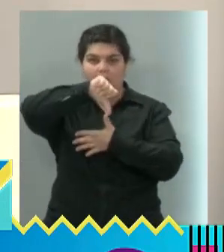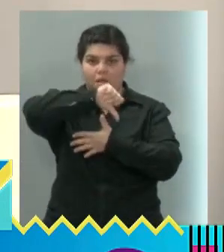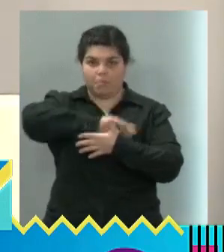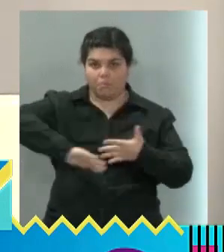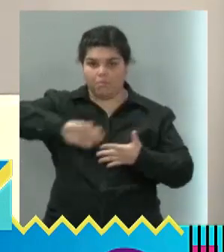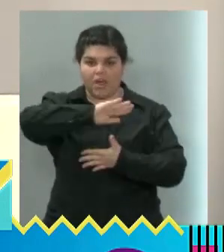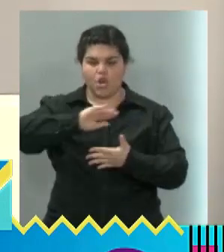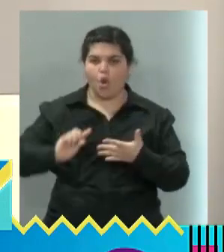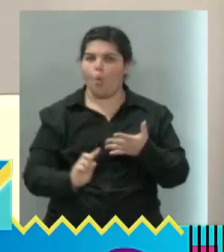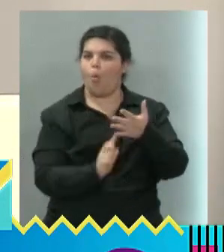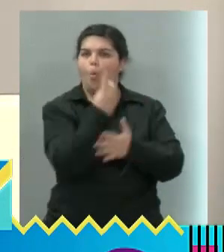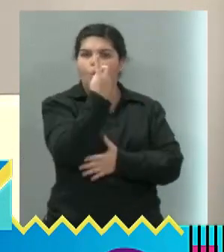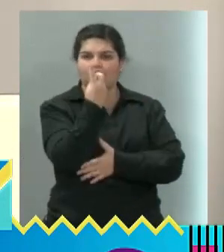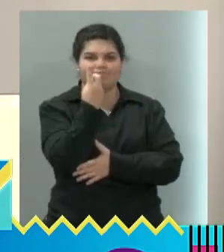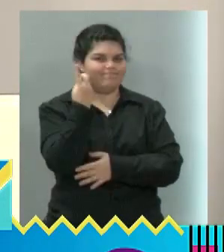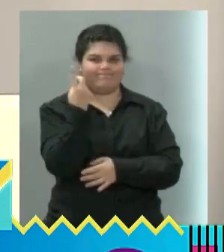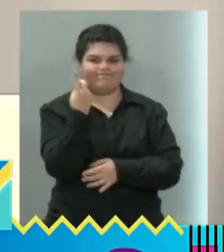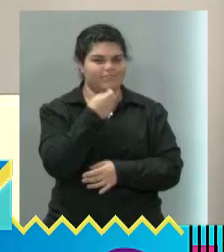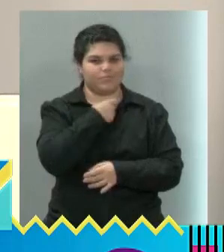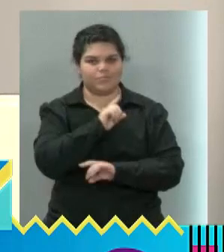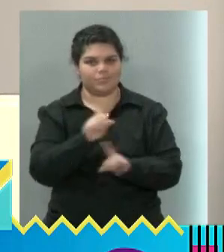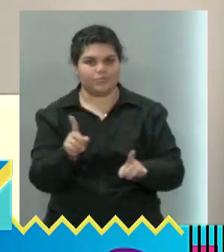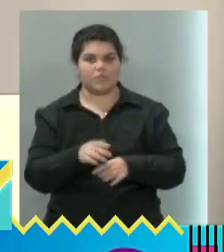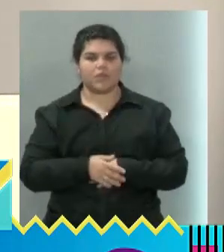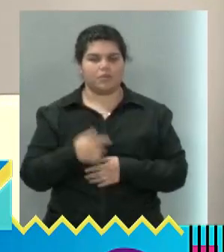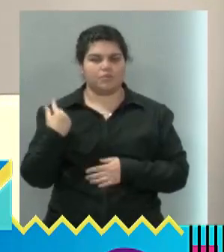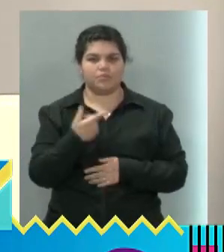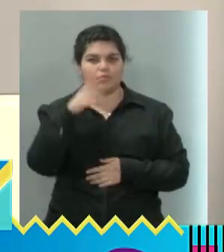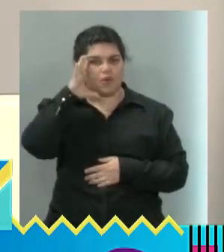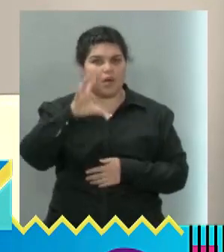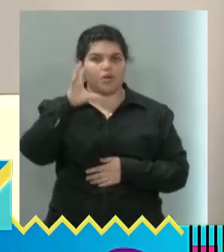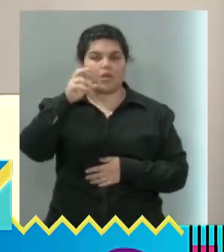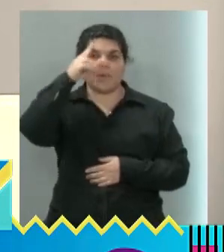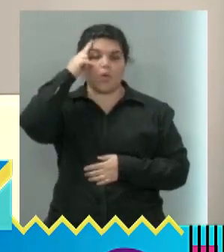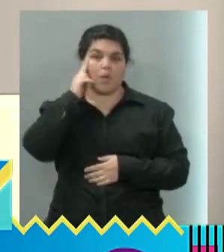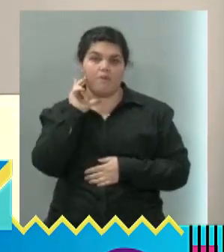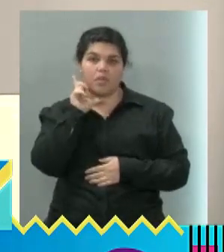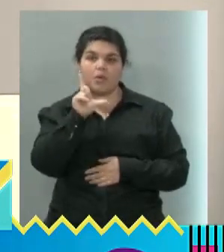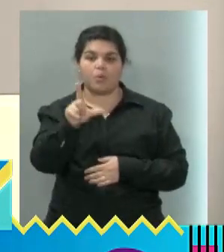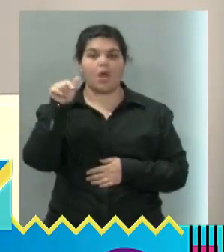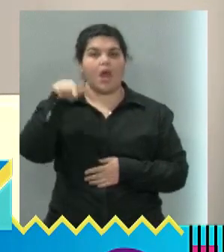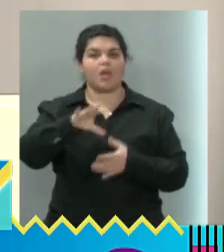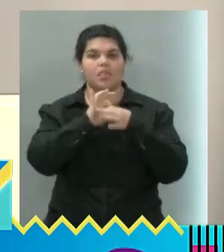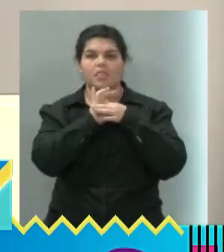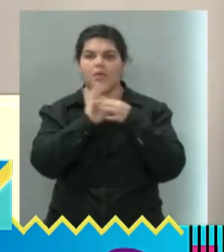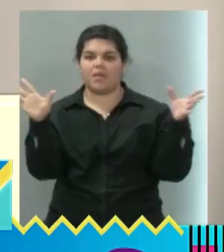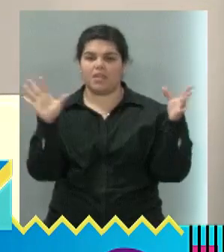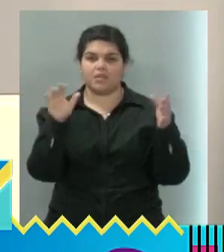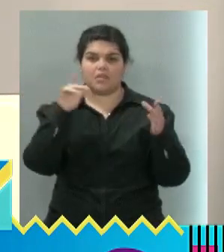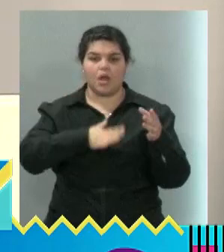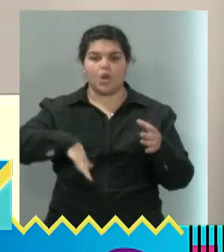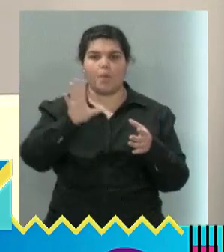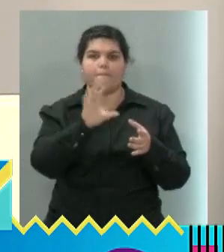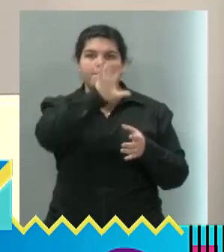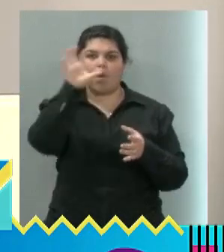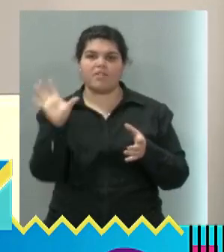sola nación. Cuando nosotros recordamos que el 9 de julio se declaró la independencia de las Provincias Unidas,